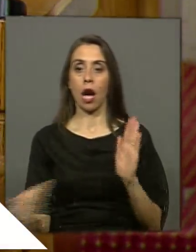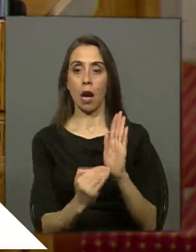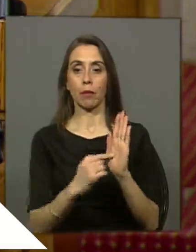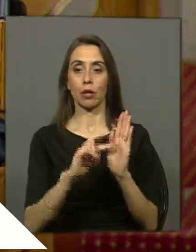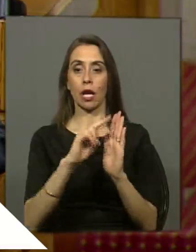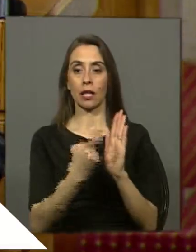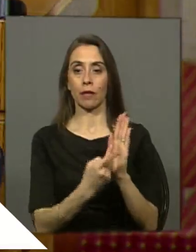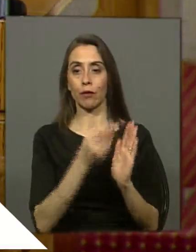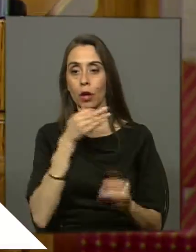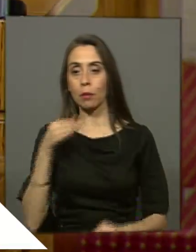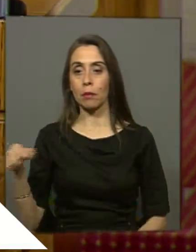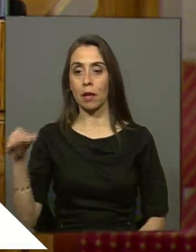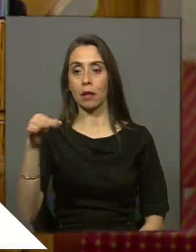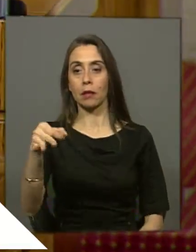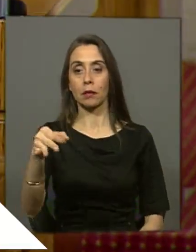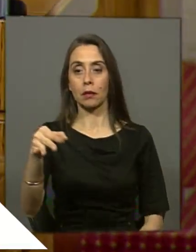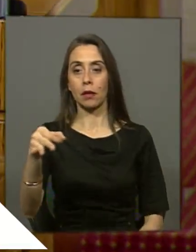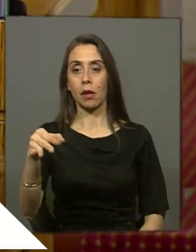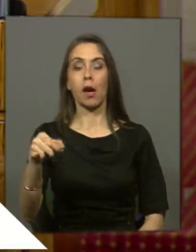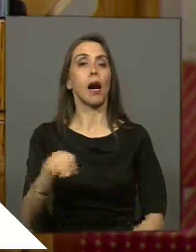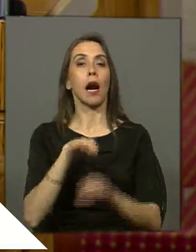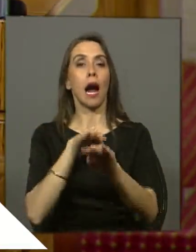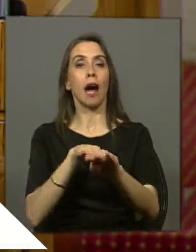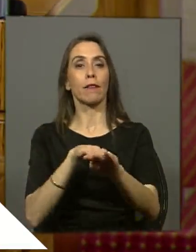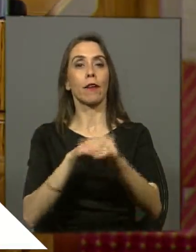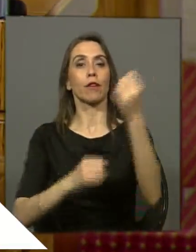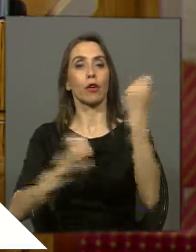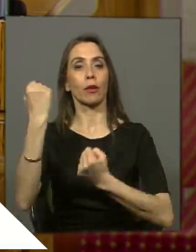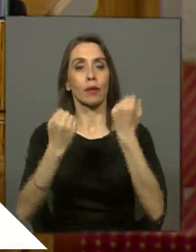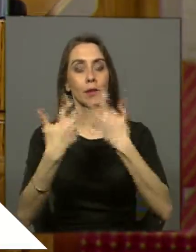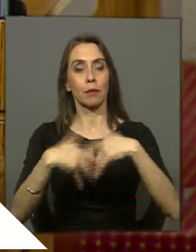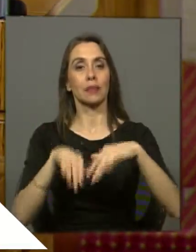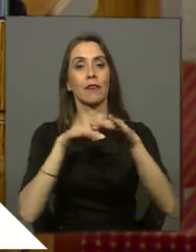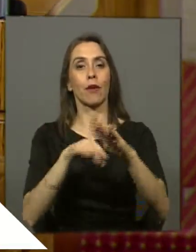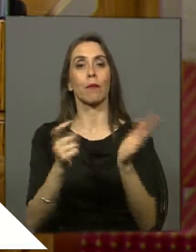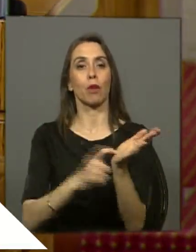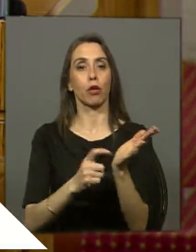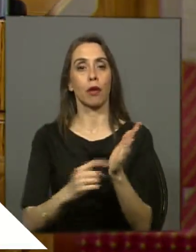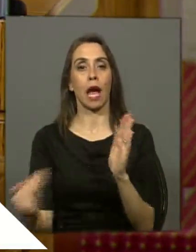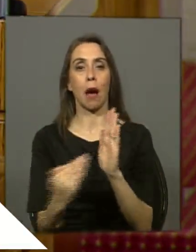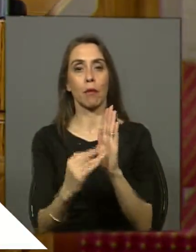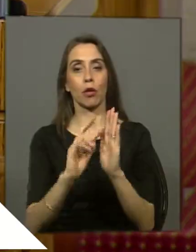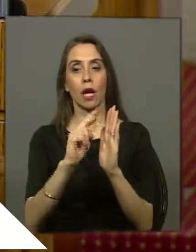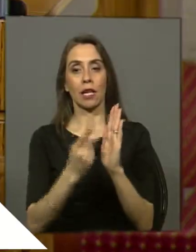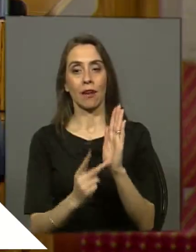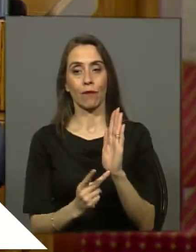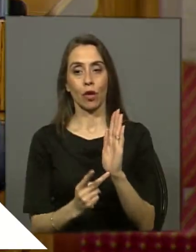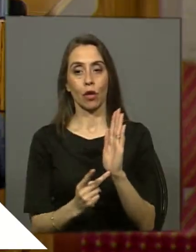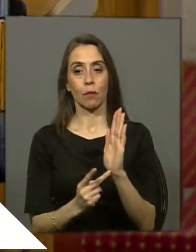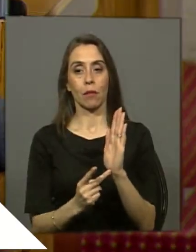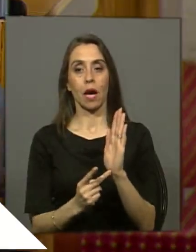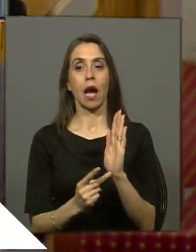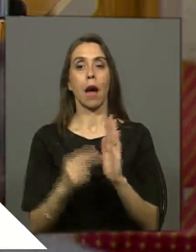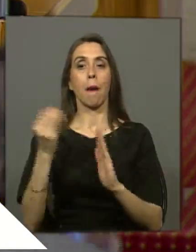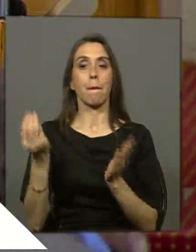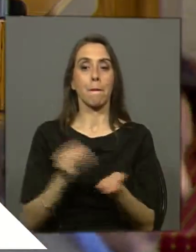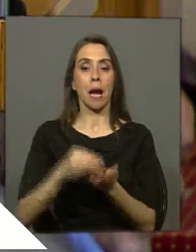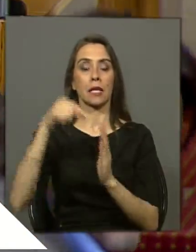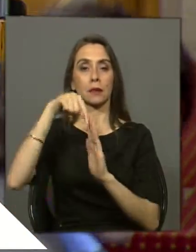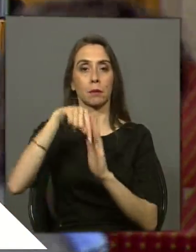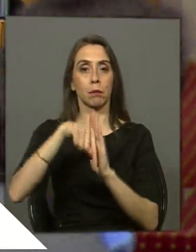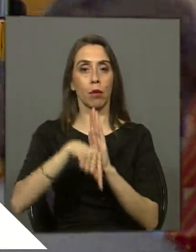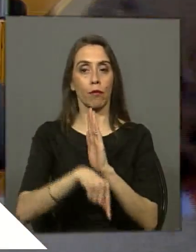por su intermedio pro mercado y pro productividad y respalda estas reformas que lo que hacen es profundizar